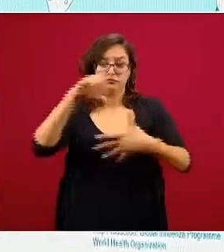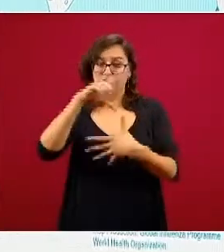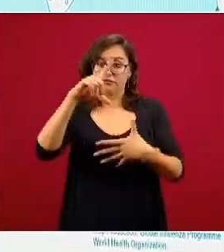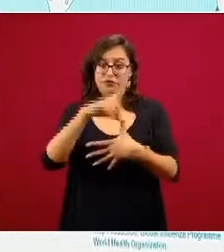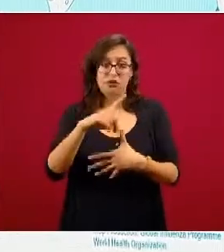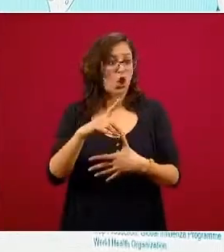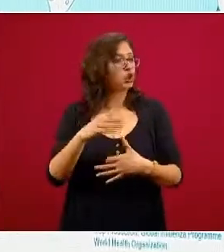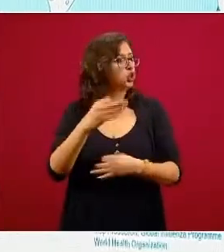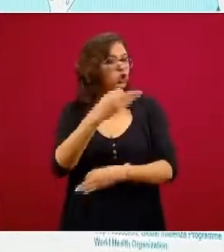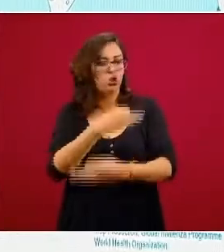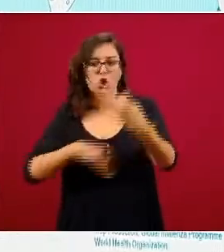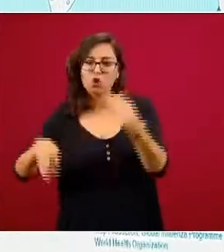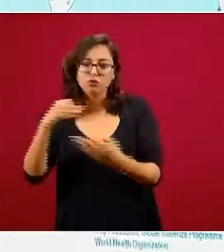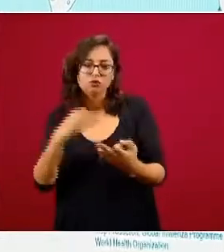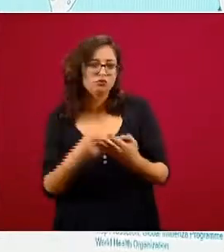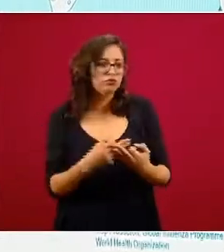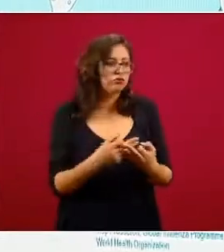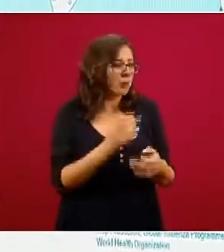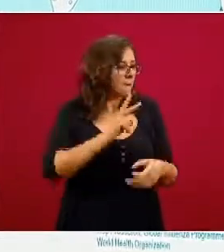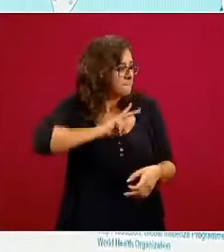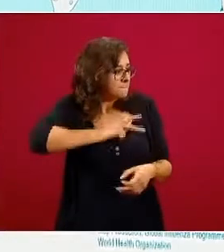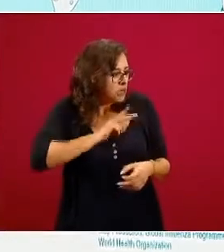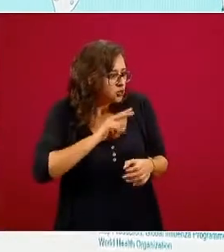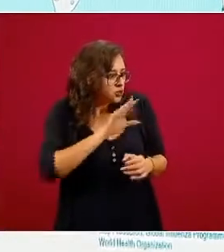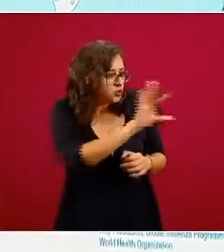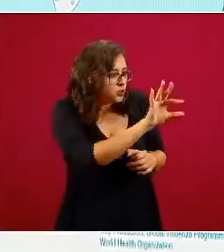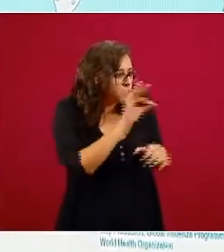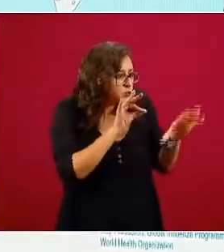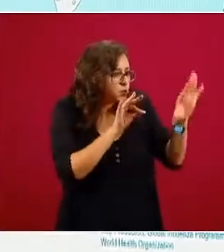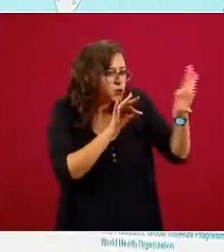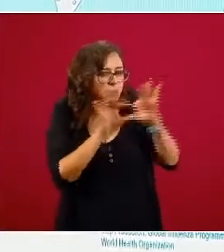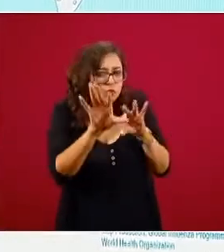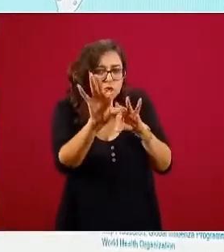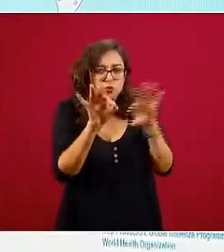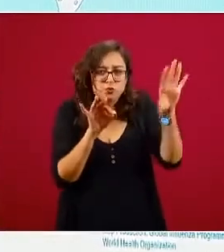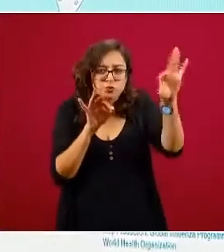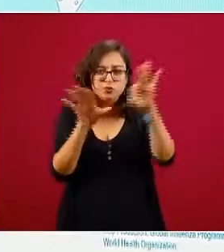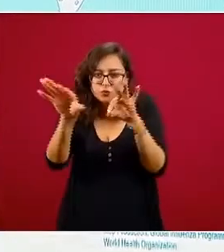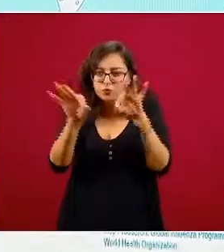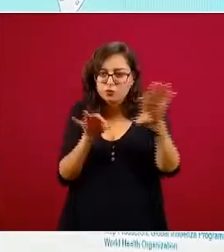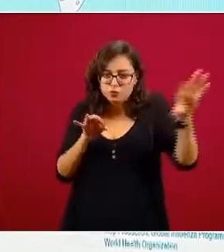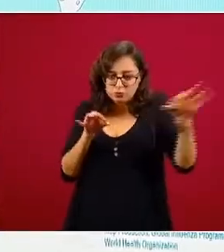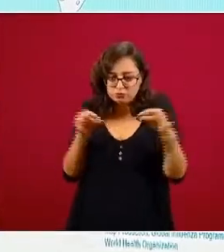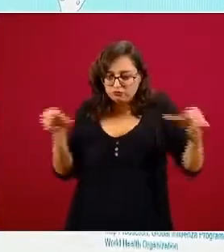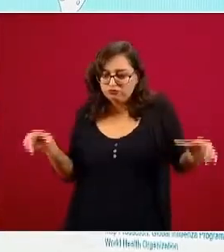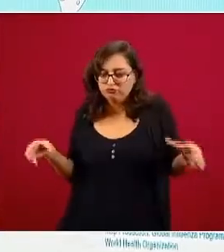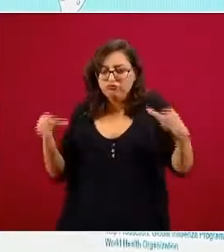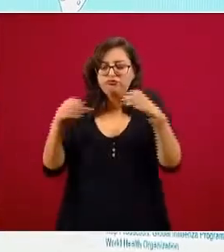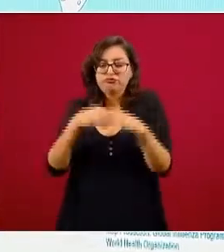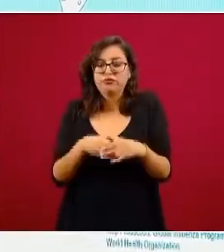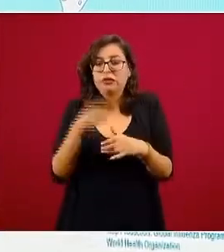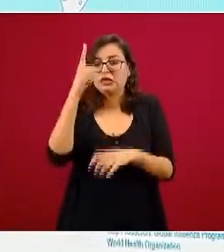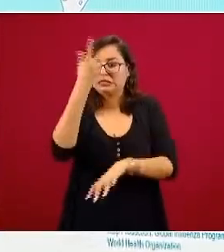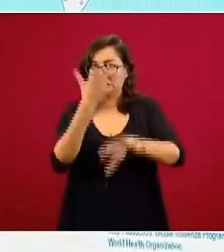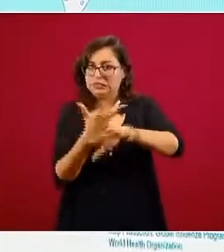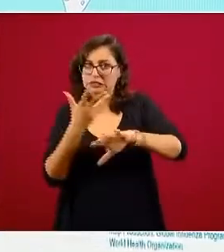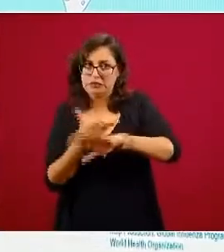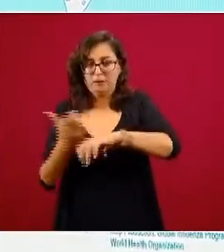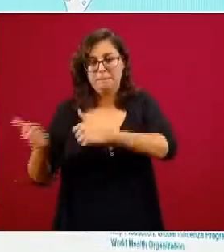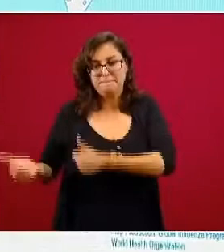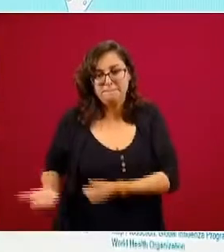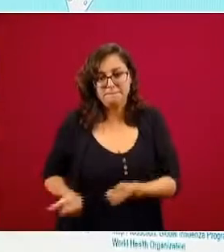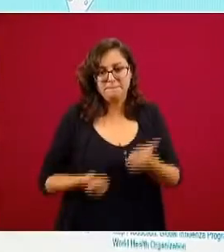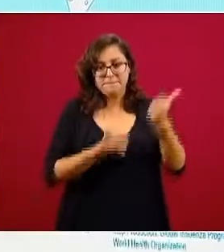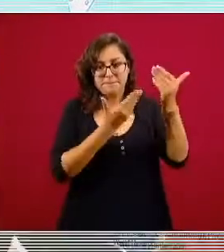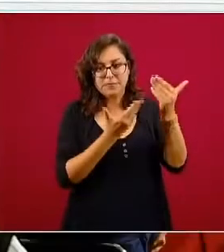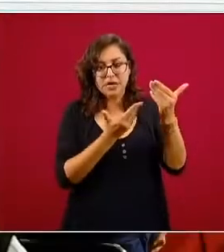enviamos cepas identificadas a los centros colaboradores que en este caso están en Estados Unidos y que